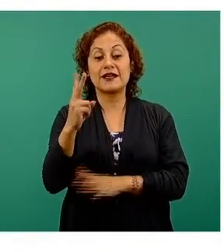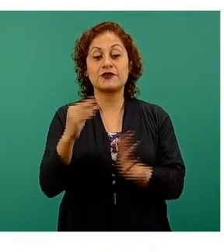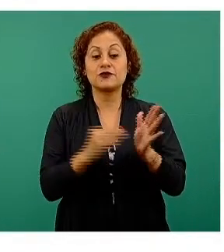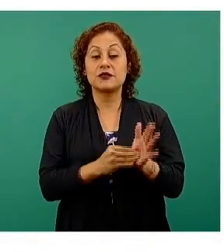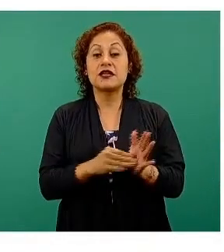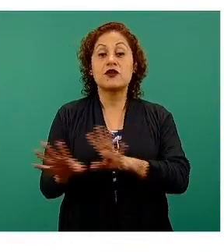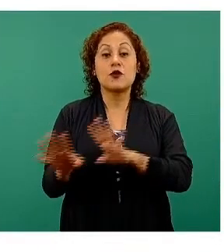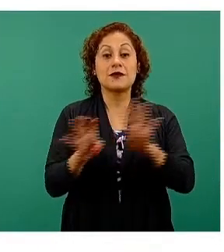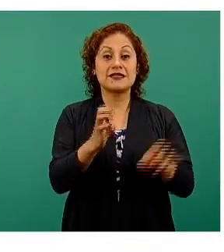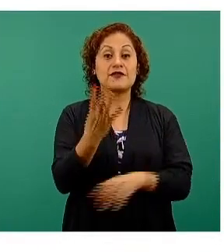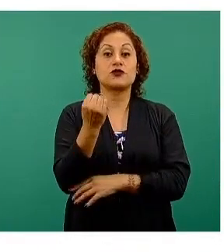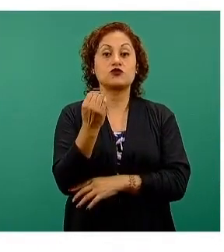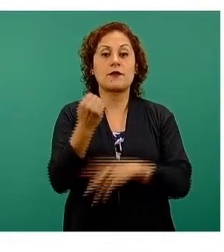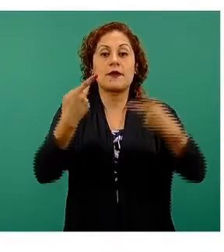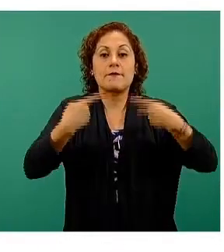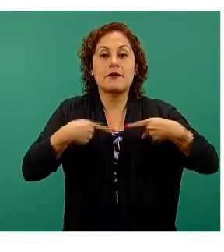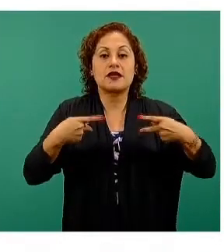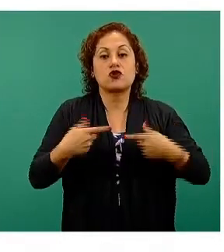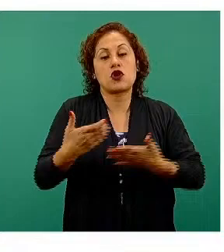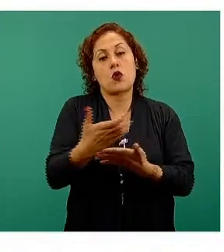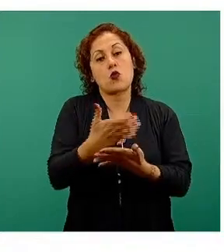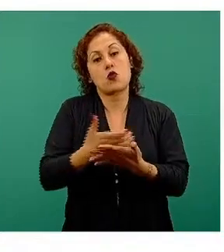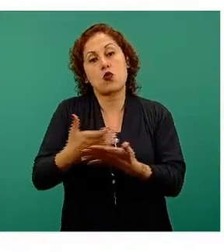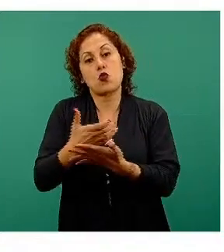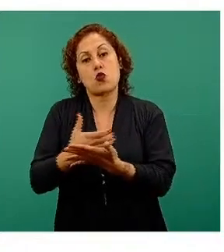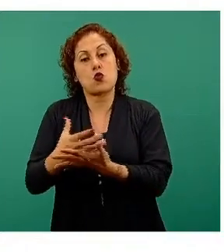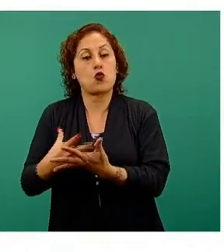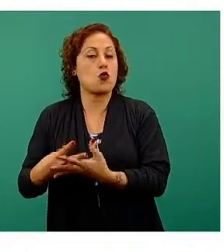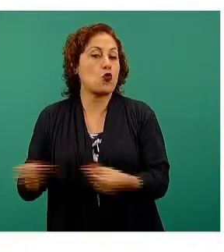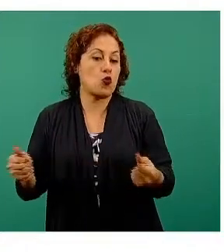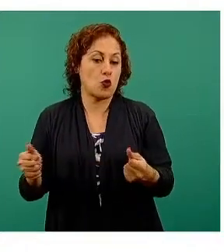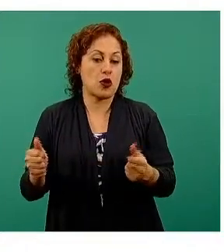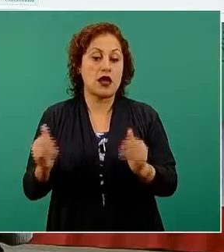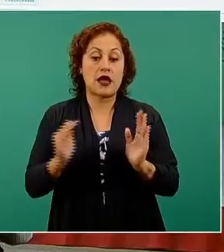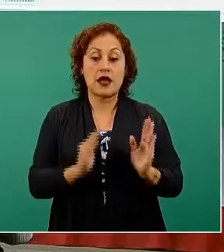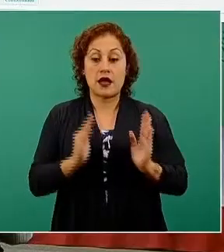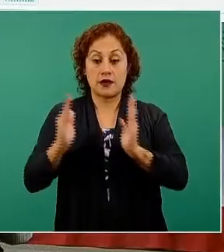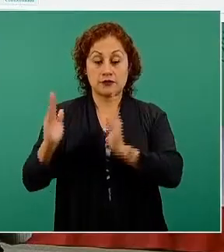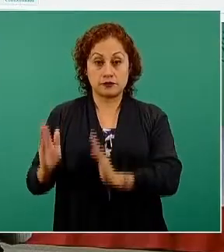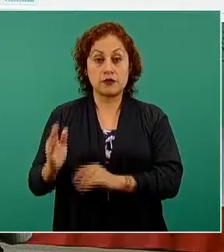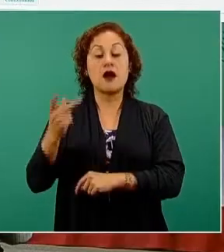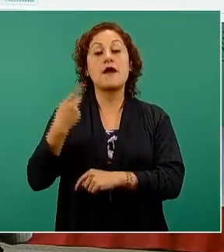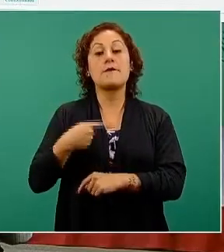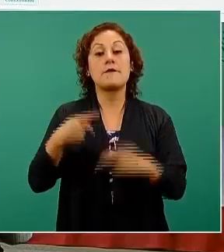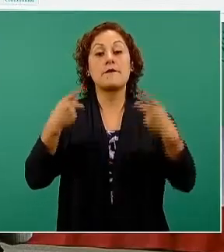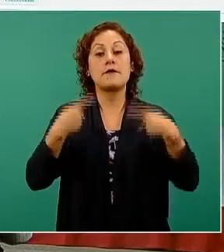2.332.909 los recuperados, y las defunciones confirmadas, que son